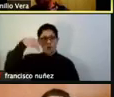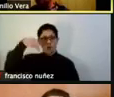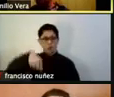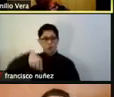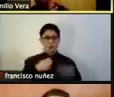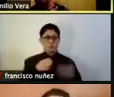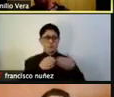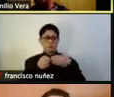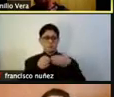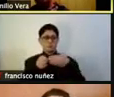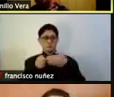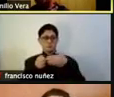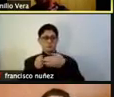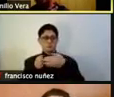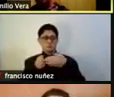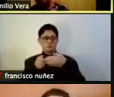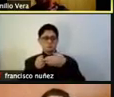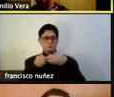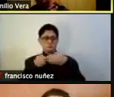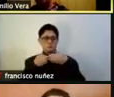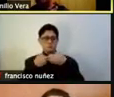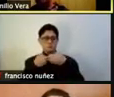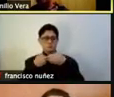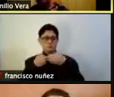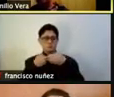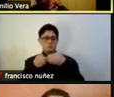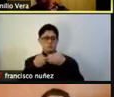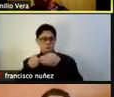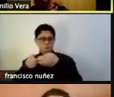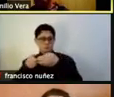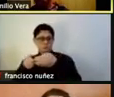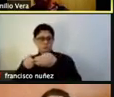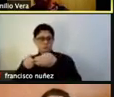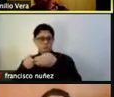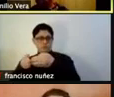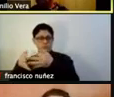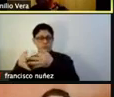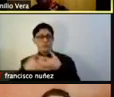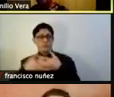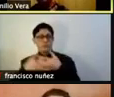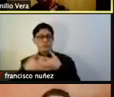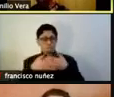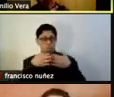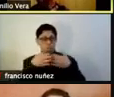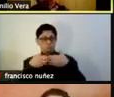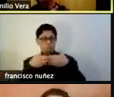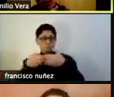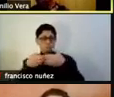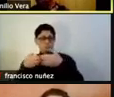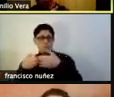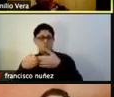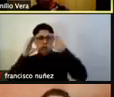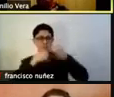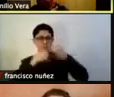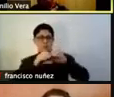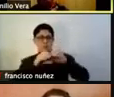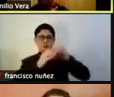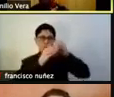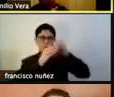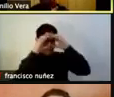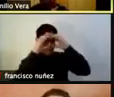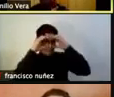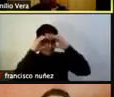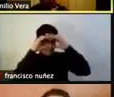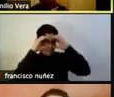que yo he participado, los cruceros norteamericanos en particular, llevan observadores a bordo siempre que